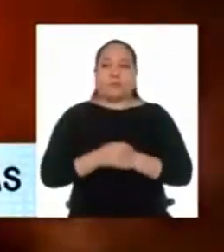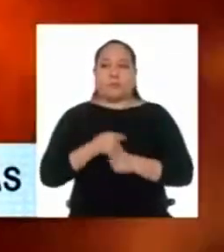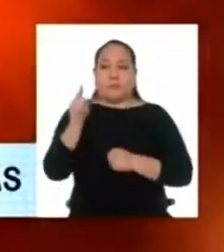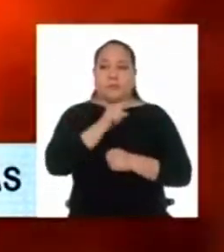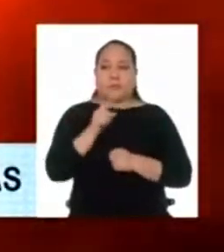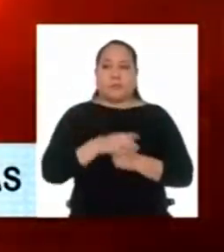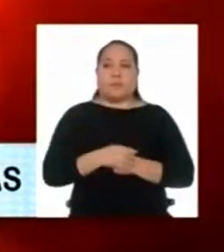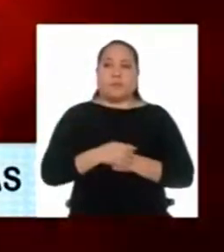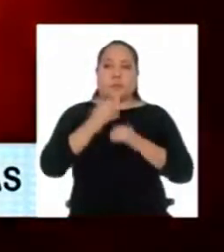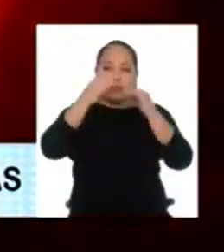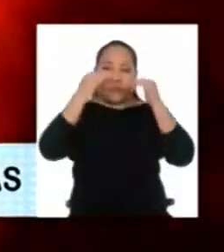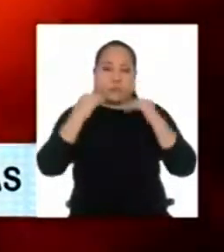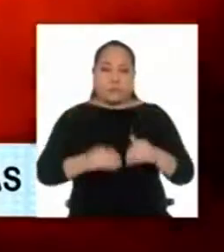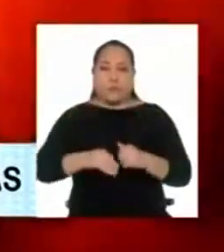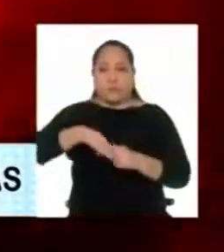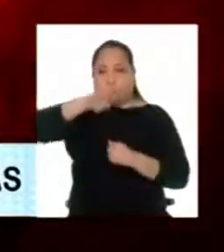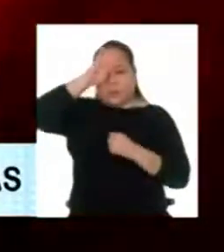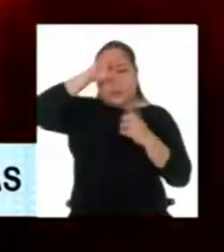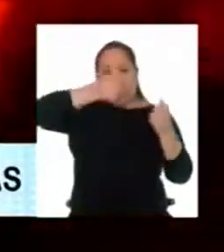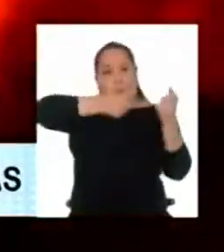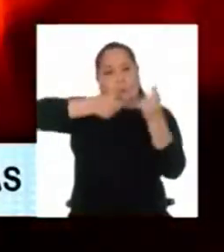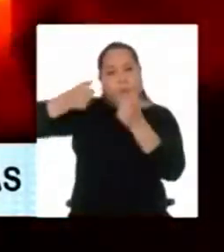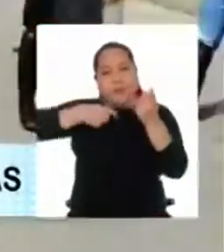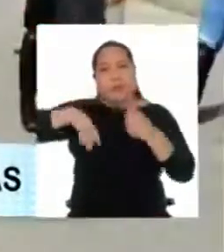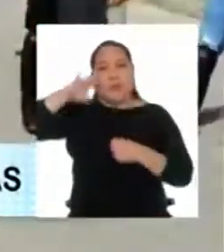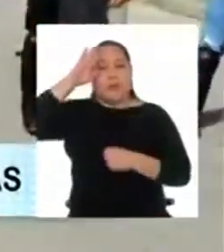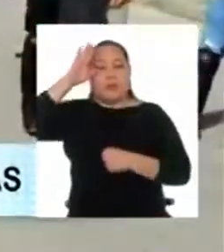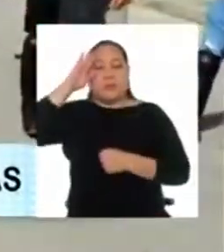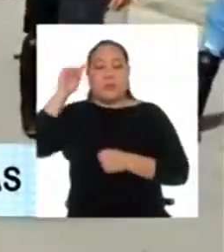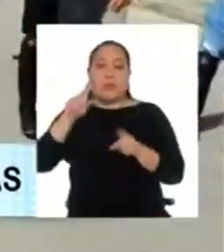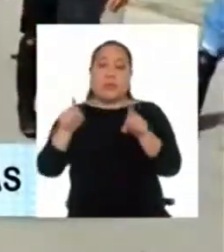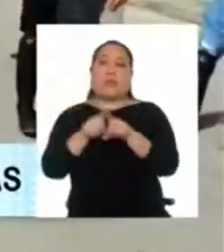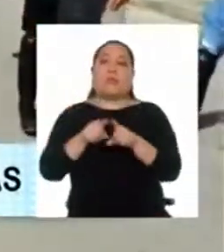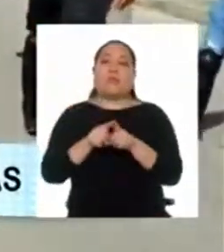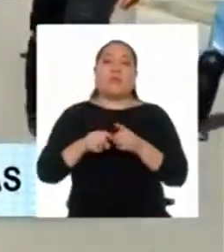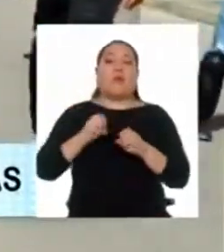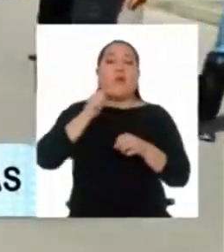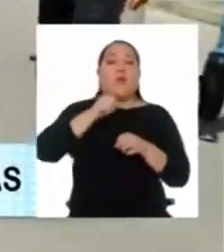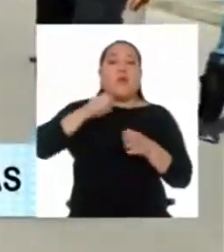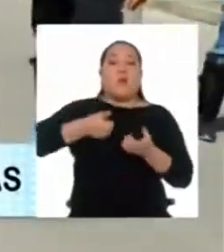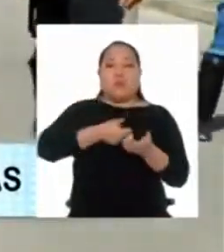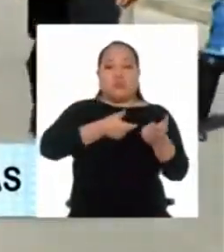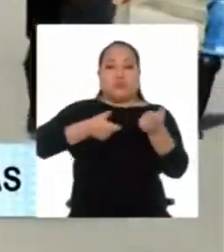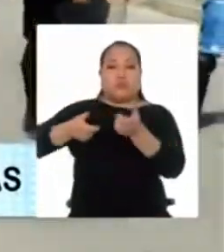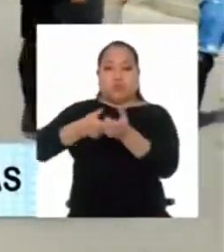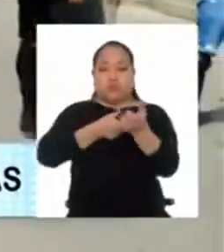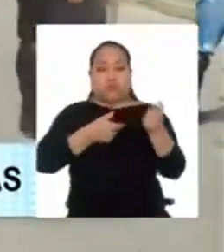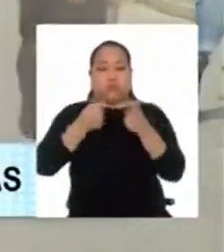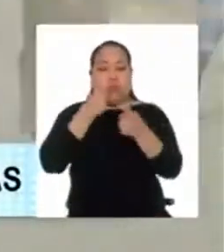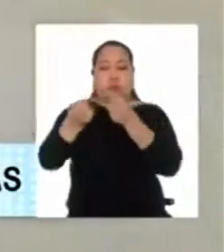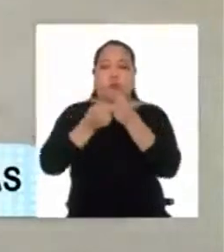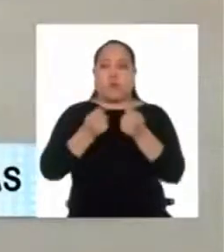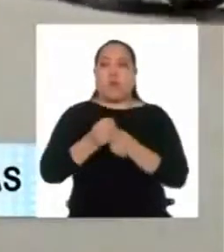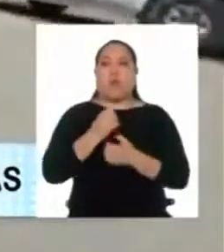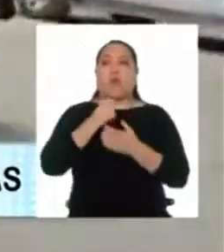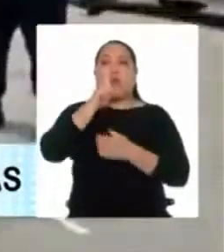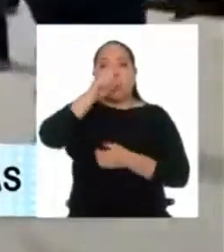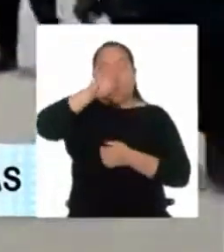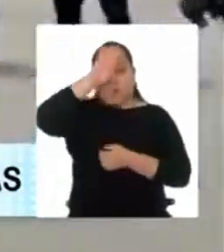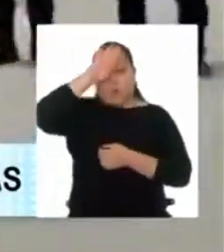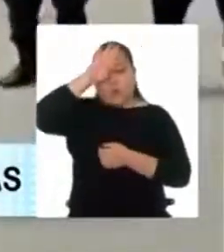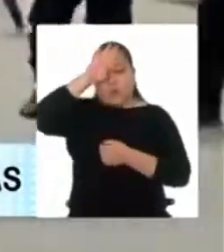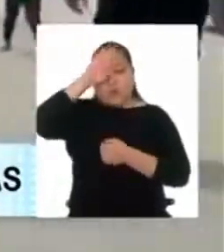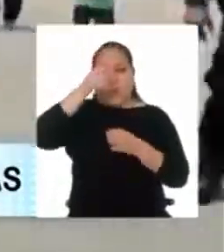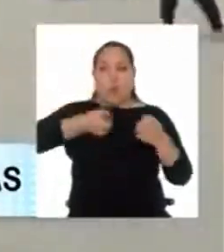grupo de trabajo, están los bomberos, Policía Nacional de Perú, está la Fuerza Aérea que acaba de llegar con una cisterna con el fin de ayudar a controlar este incendio. Un bombero